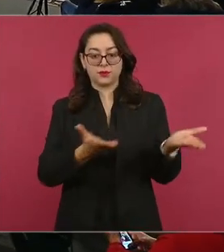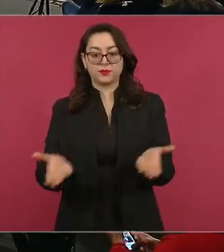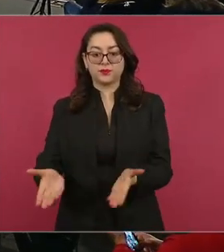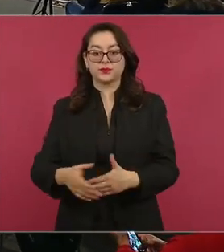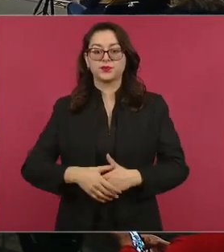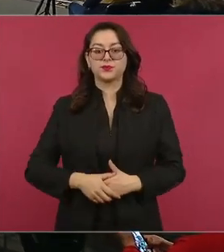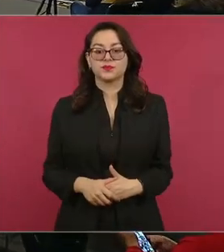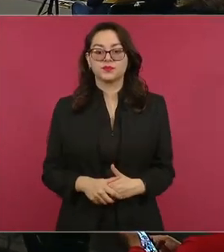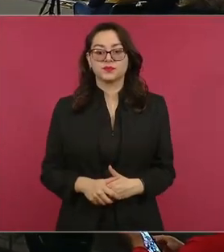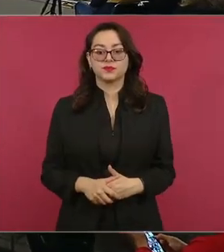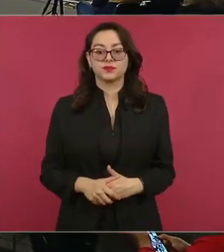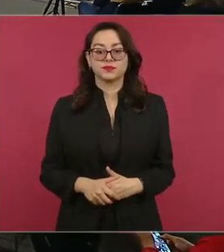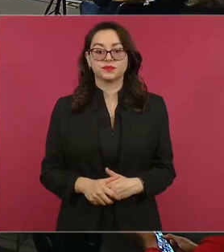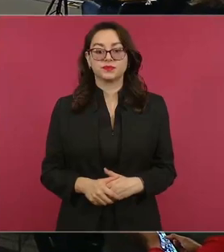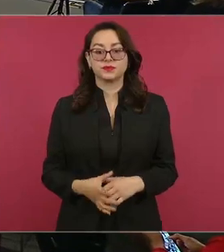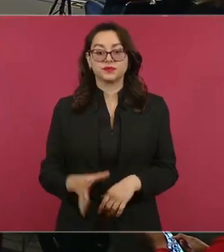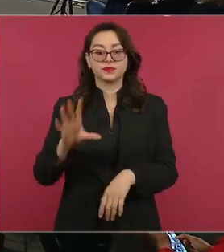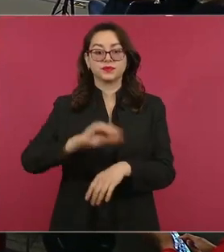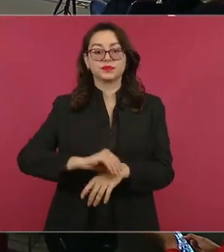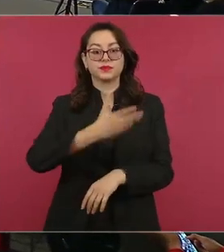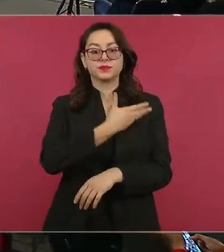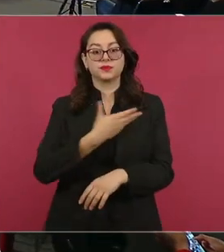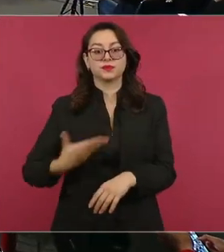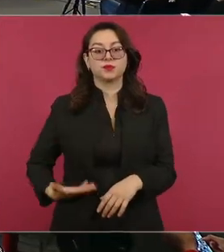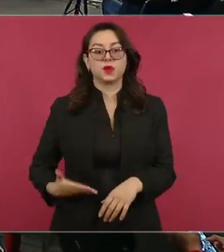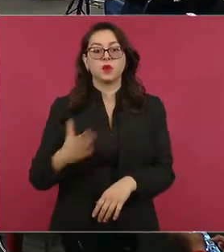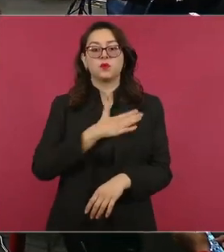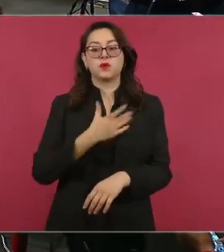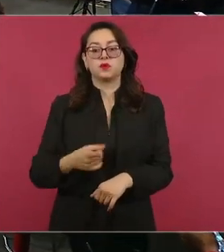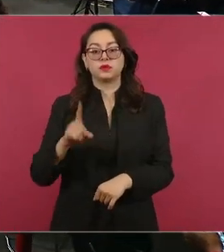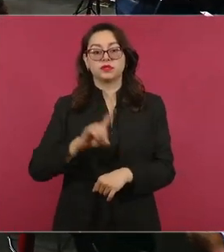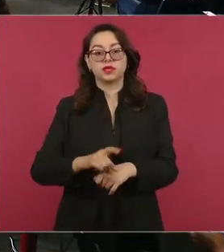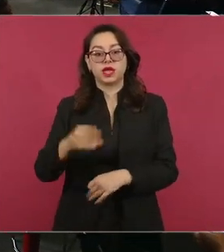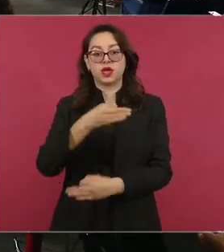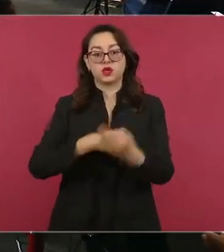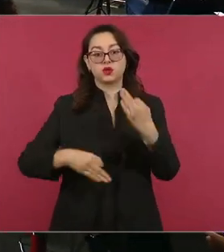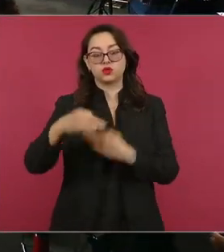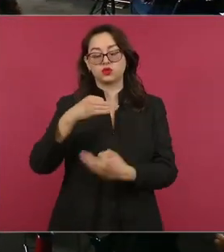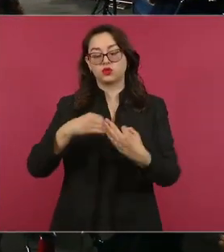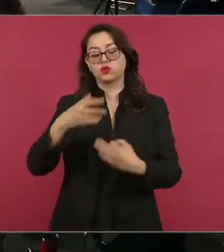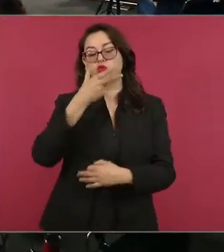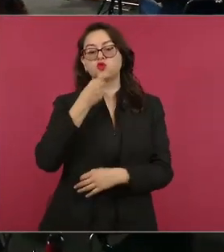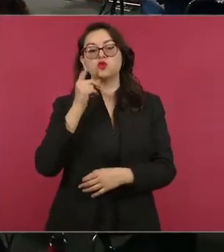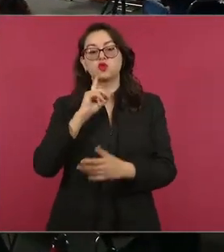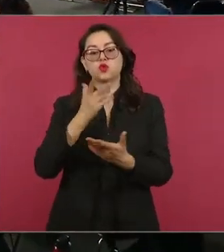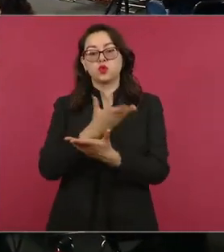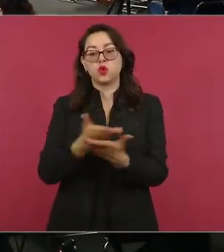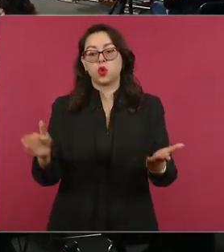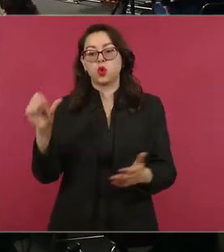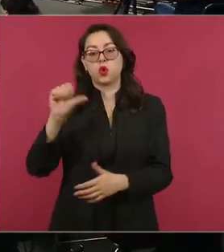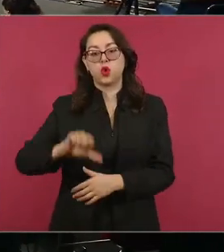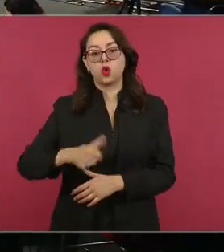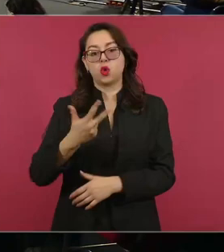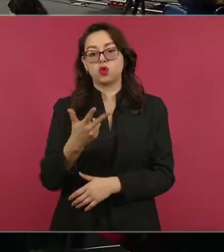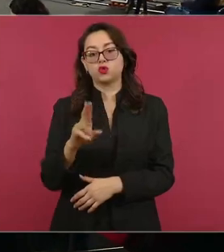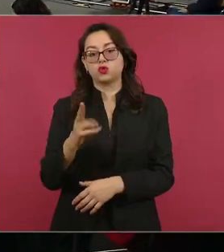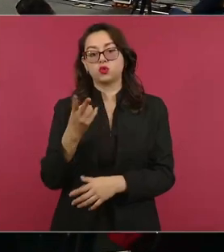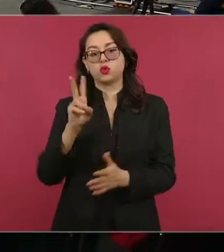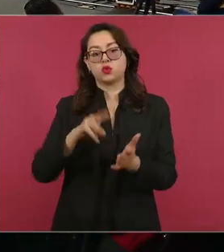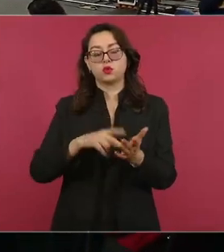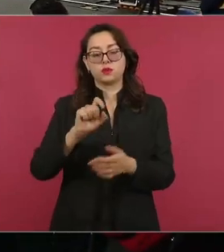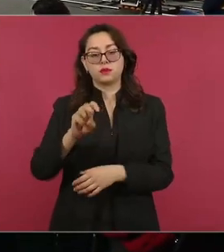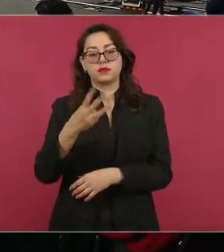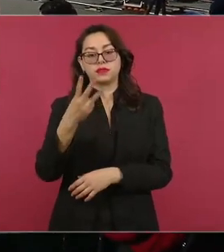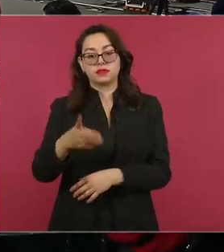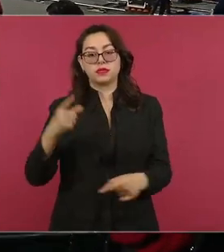Con su permiso, señor presidente. Buenos días a todas, a todos. Hoy es 8 de noviembre del año 2023. Esta es